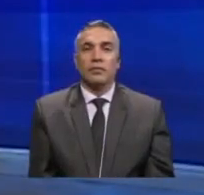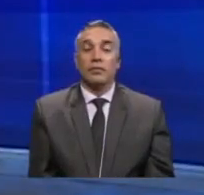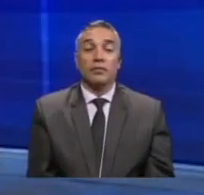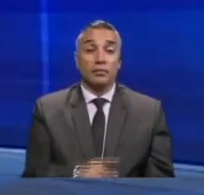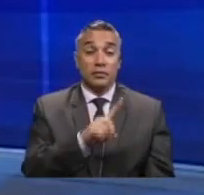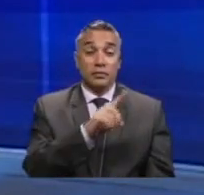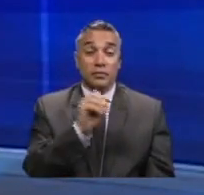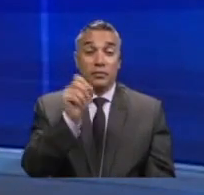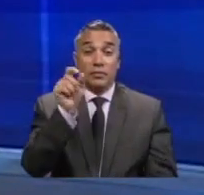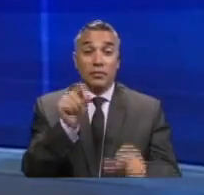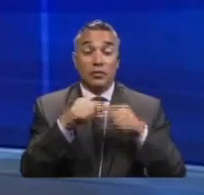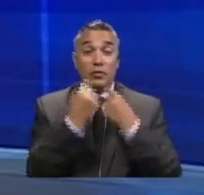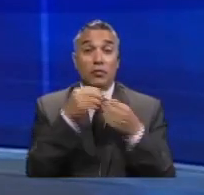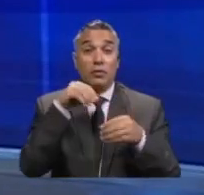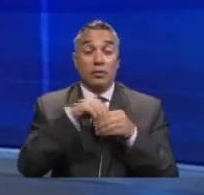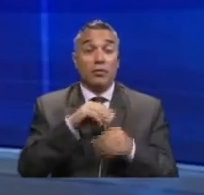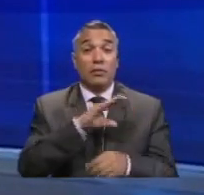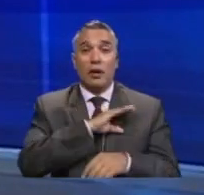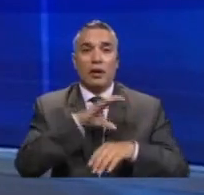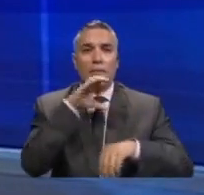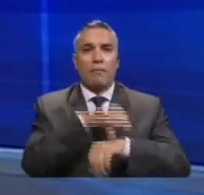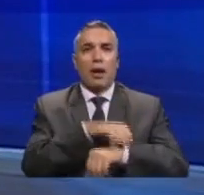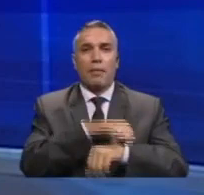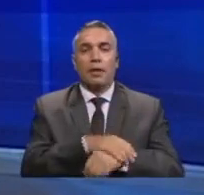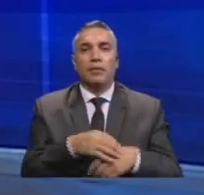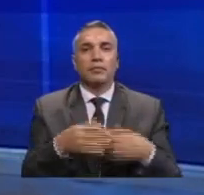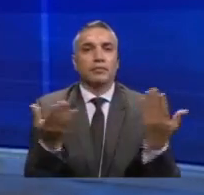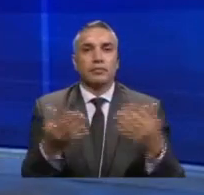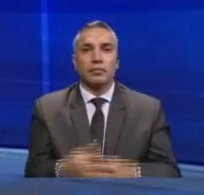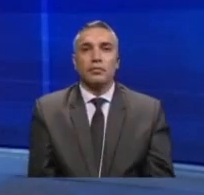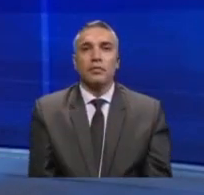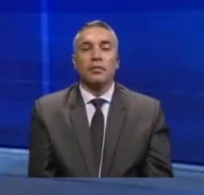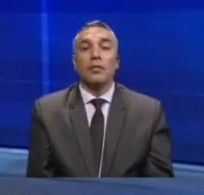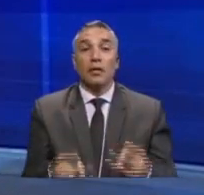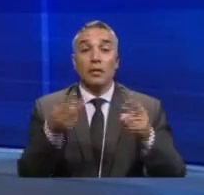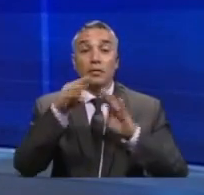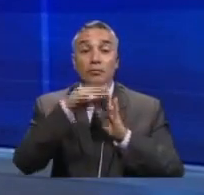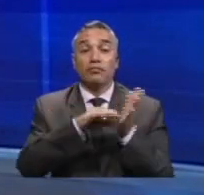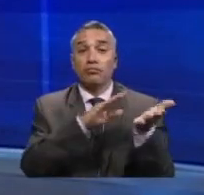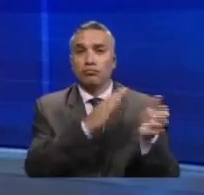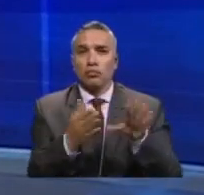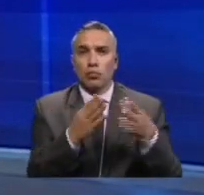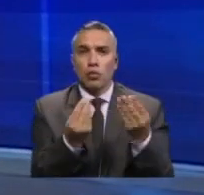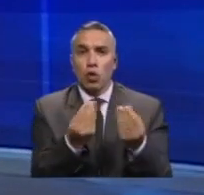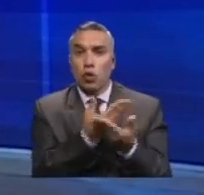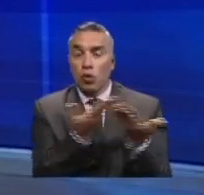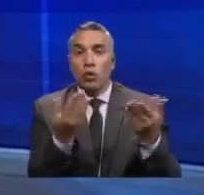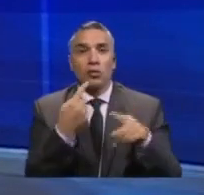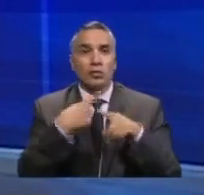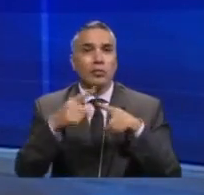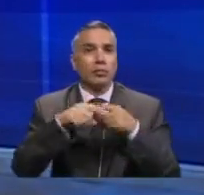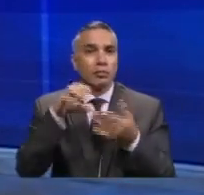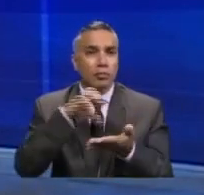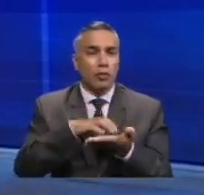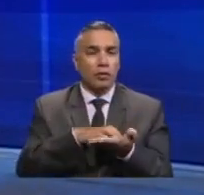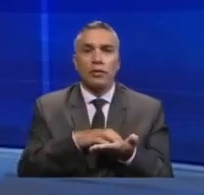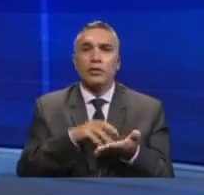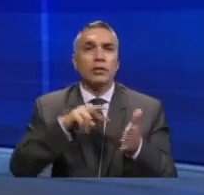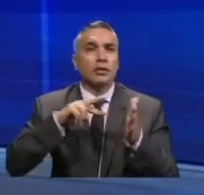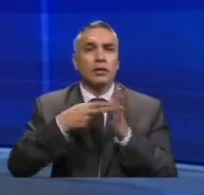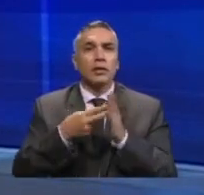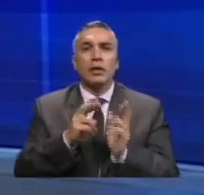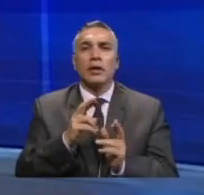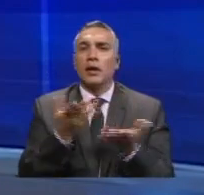más de 100 integrantes de grupos delictivos capturados y una disminución en la cifra de muertes violentas en varias provincias constituyen